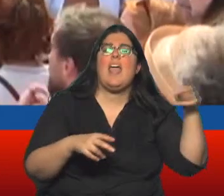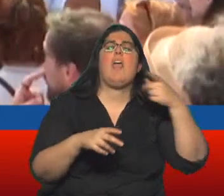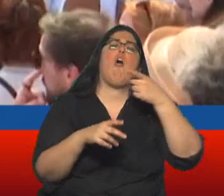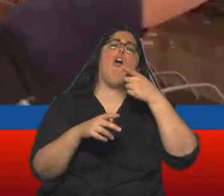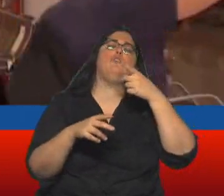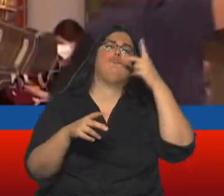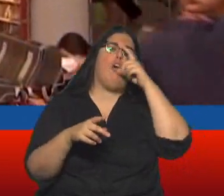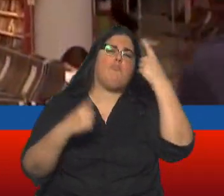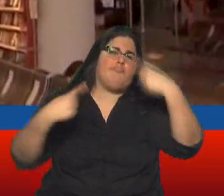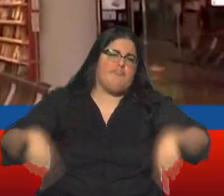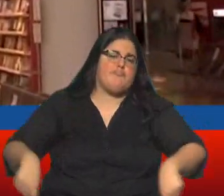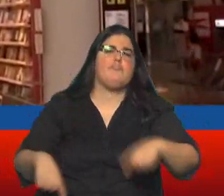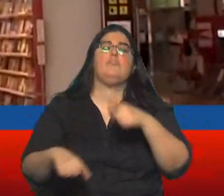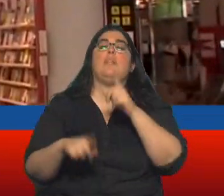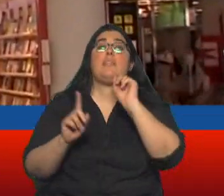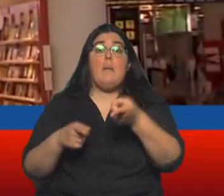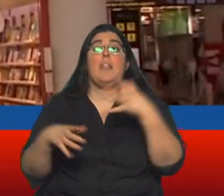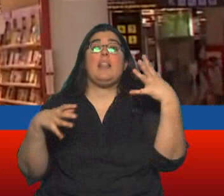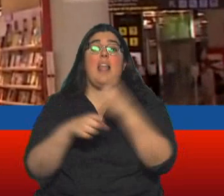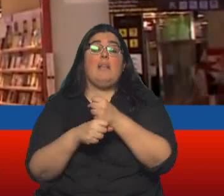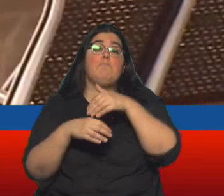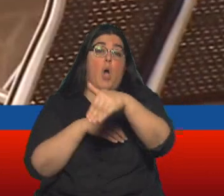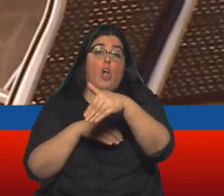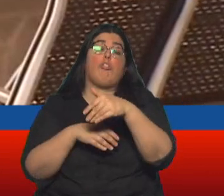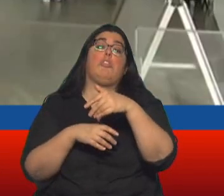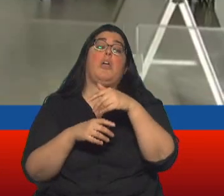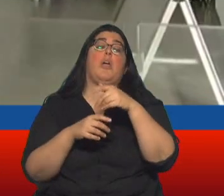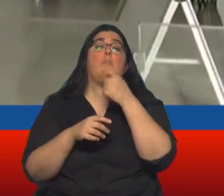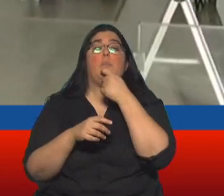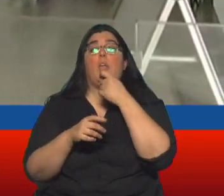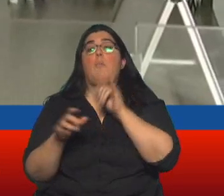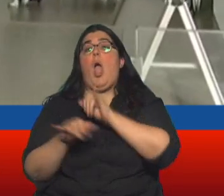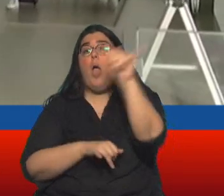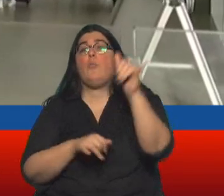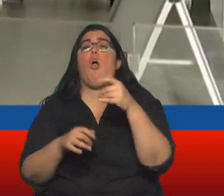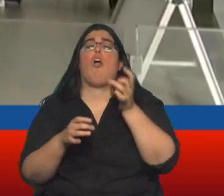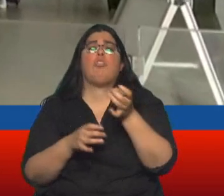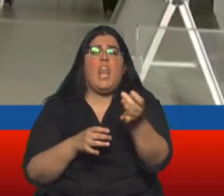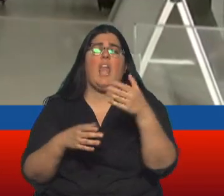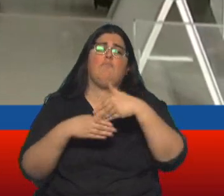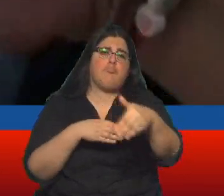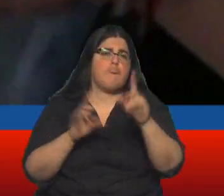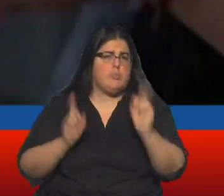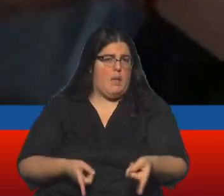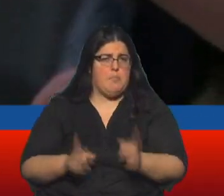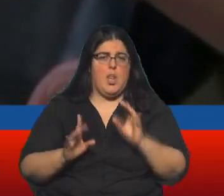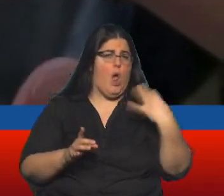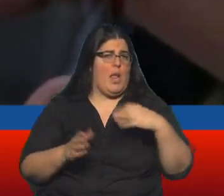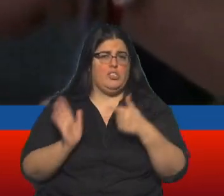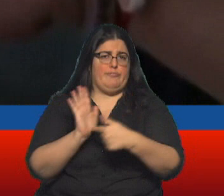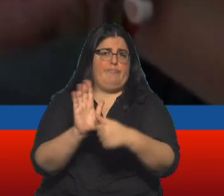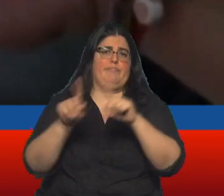y también para utilizar el transporte de larga distancia, incluidos aviones, trenes y ómnibus. La